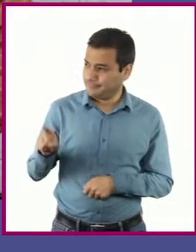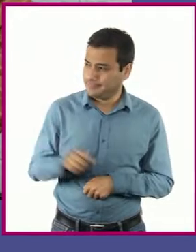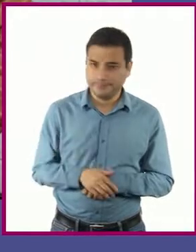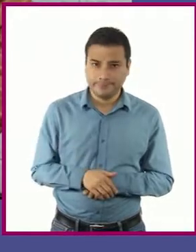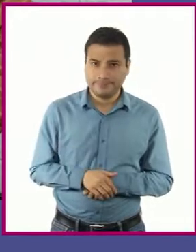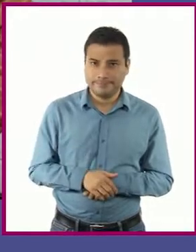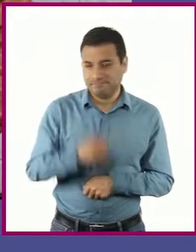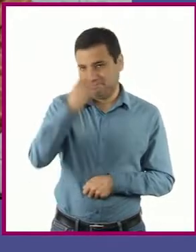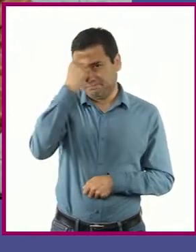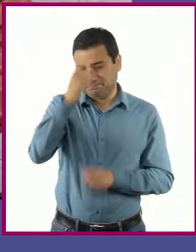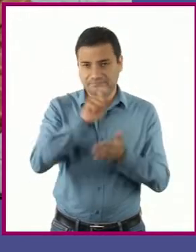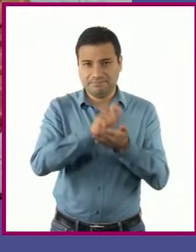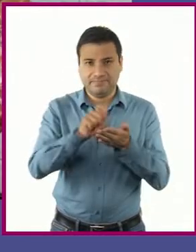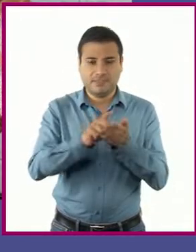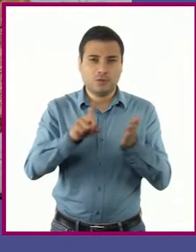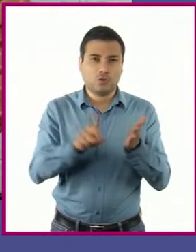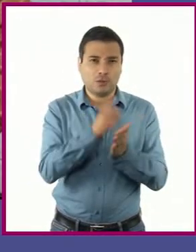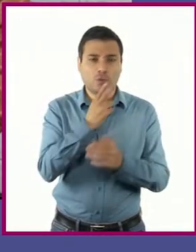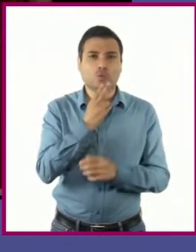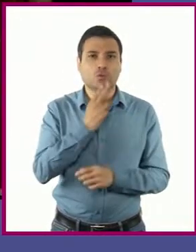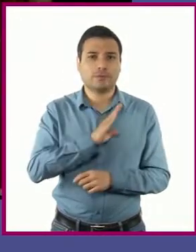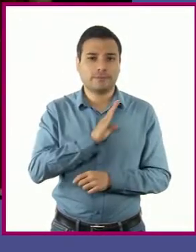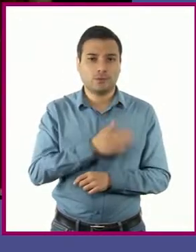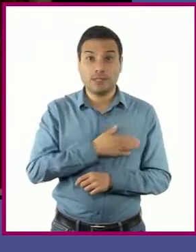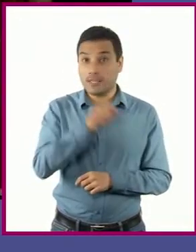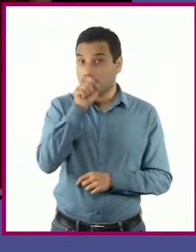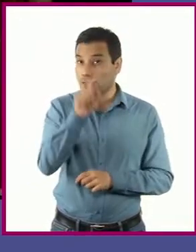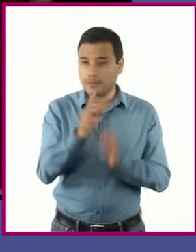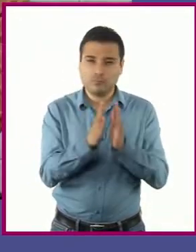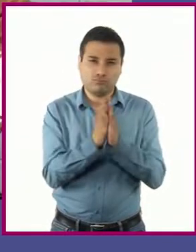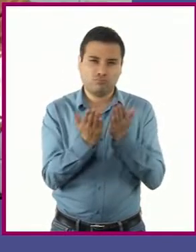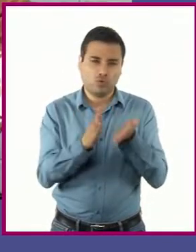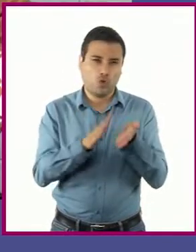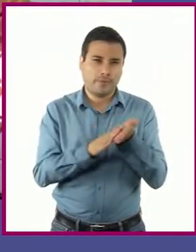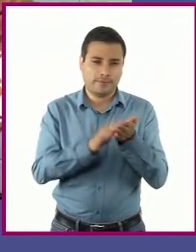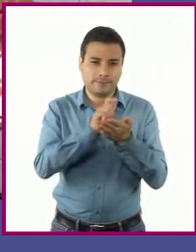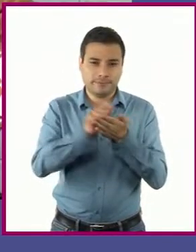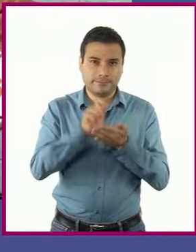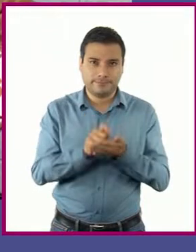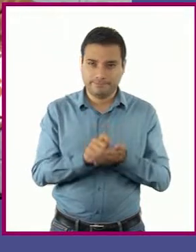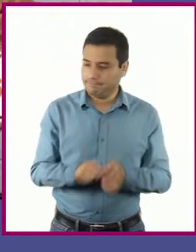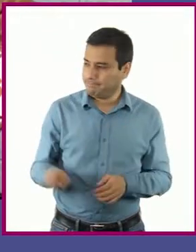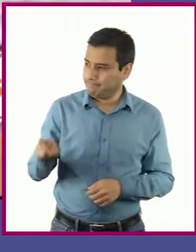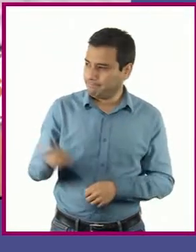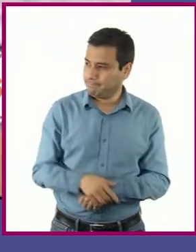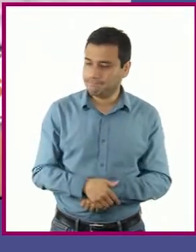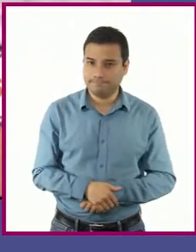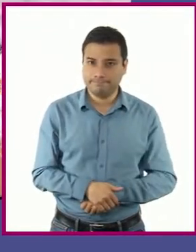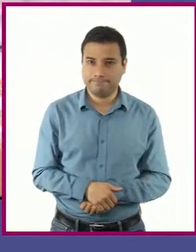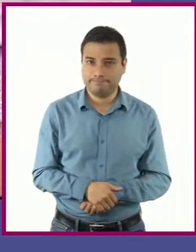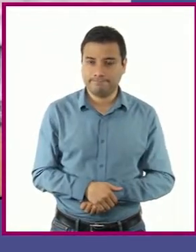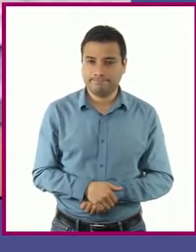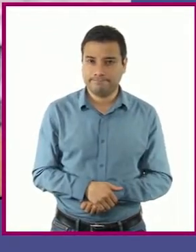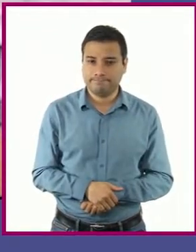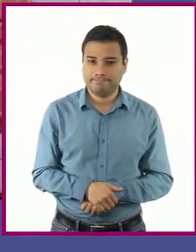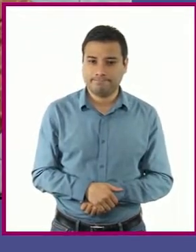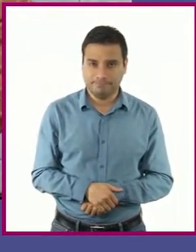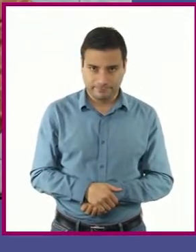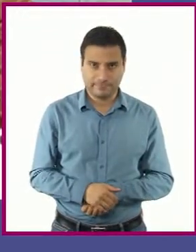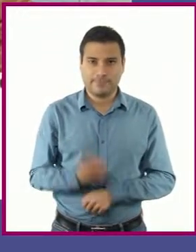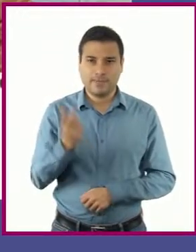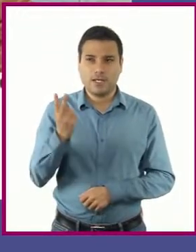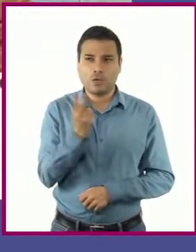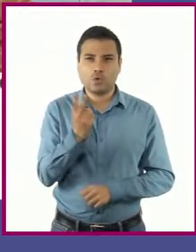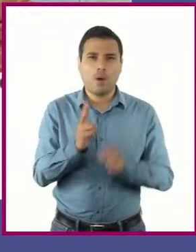del Diccionario de Uso del Español, y al novelista y dramaturgo español Miguel de Cervantes Saavedra, quienes nos hablarán